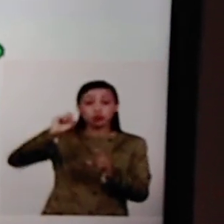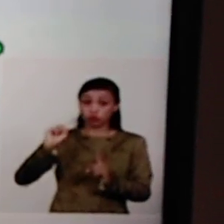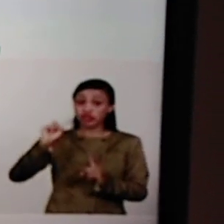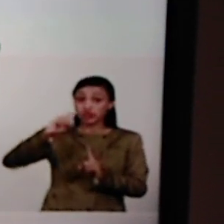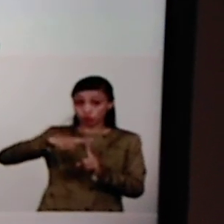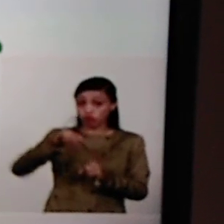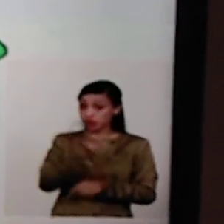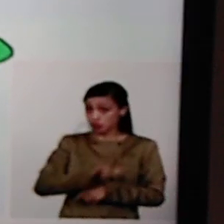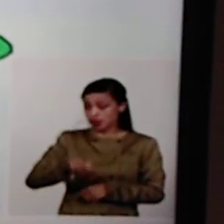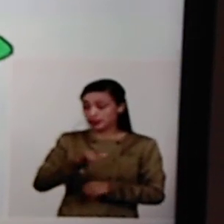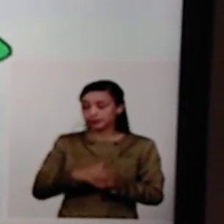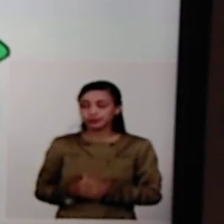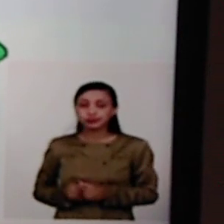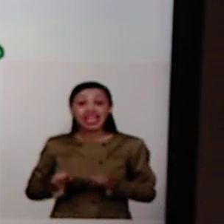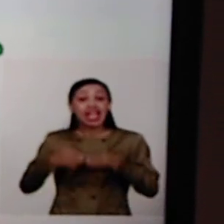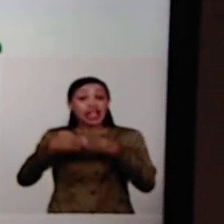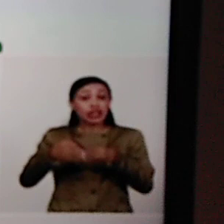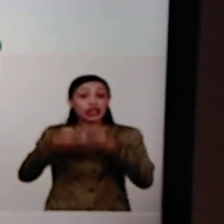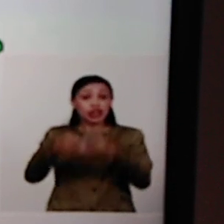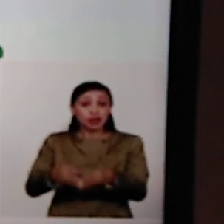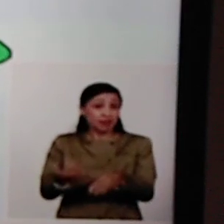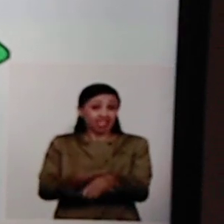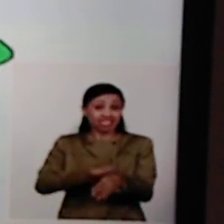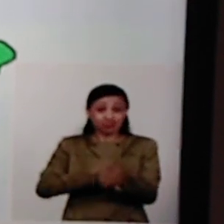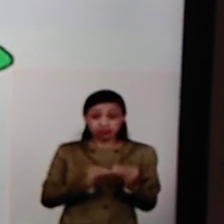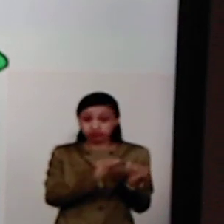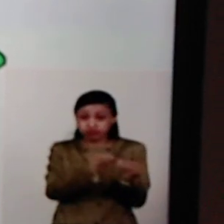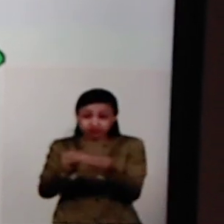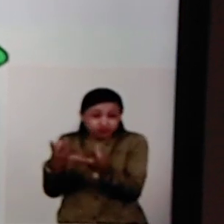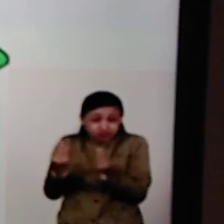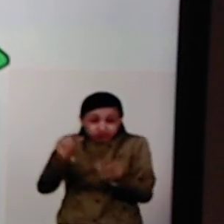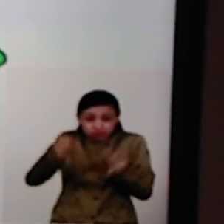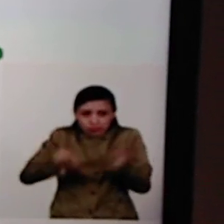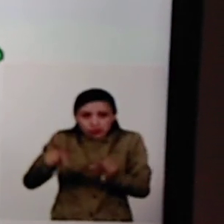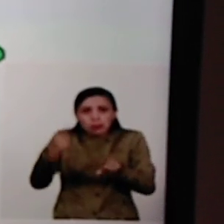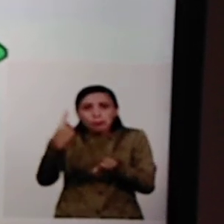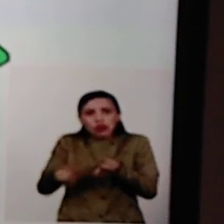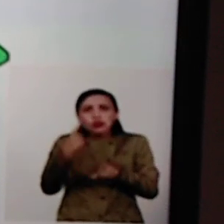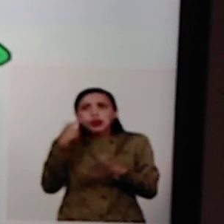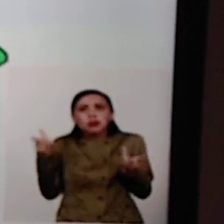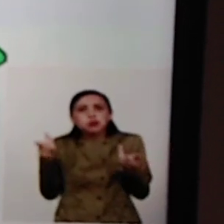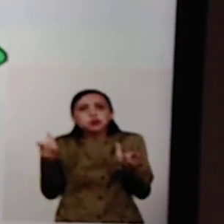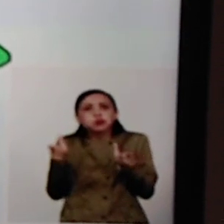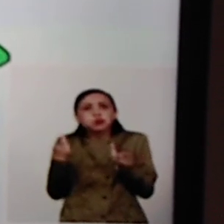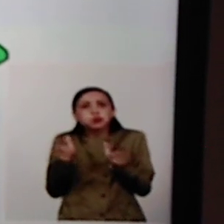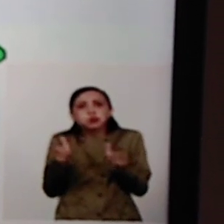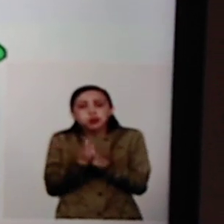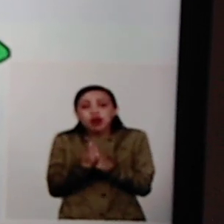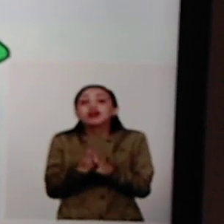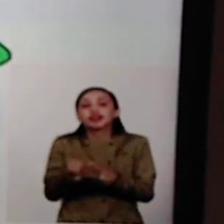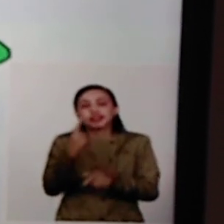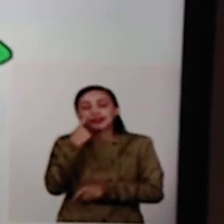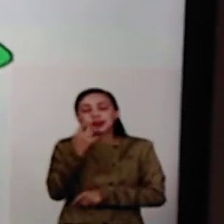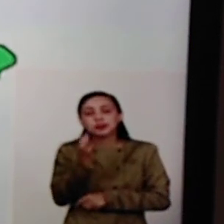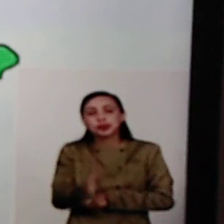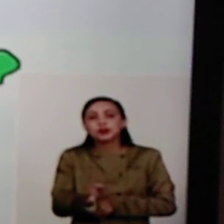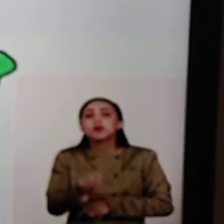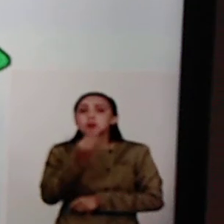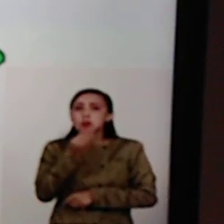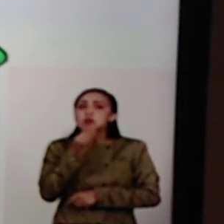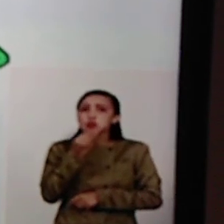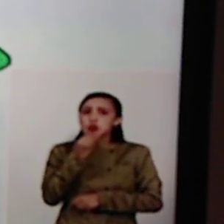de una transmisión muy importante, ha ido reduciendo, lo que de mantenerlo, pues se logrará el